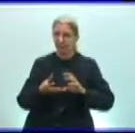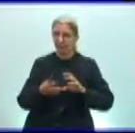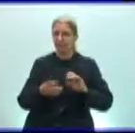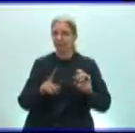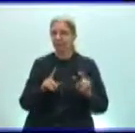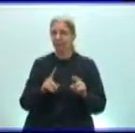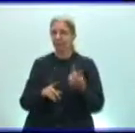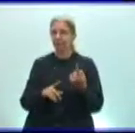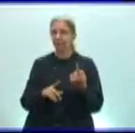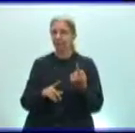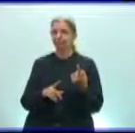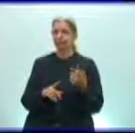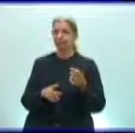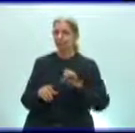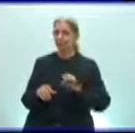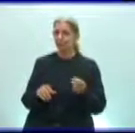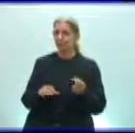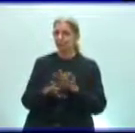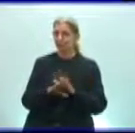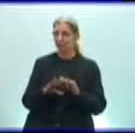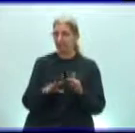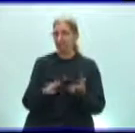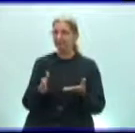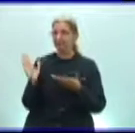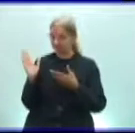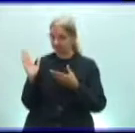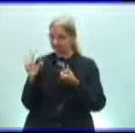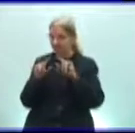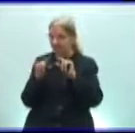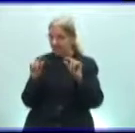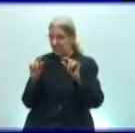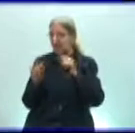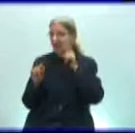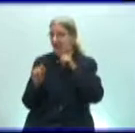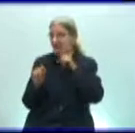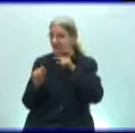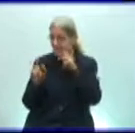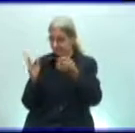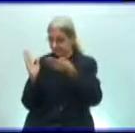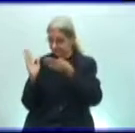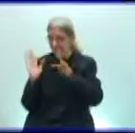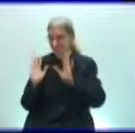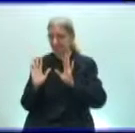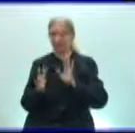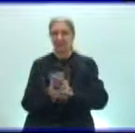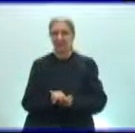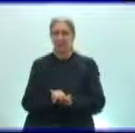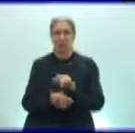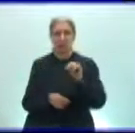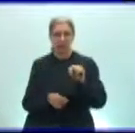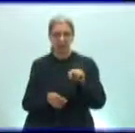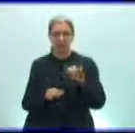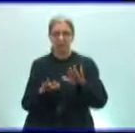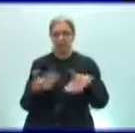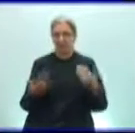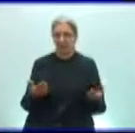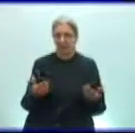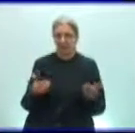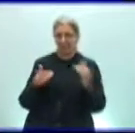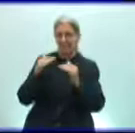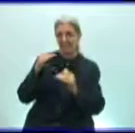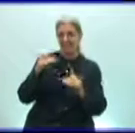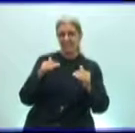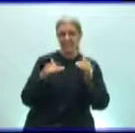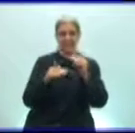vez determinado el dominio. Buscar valores que puedan satisfacer esa ecuación. Ahora vamos a determinar el mínimo